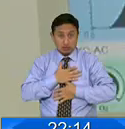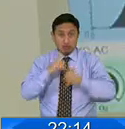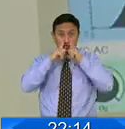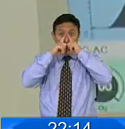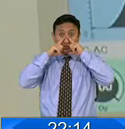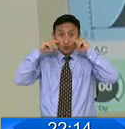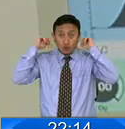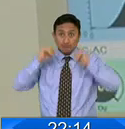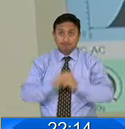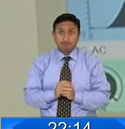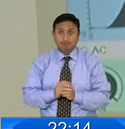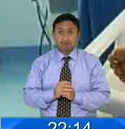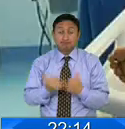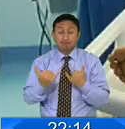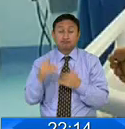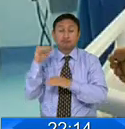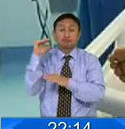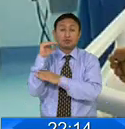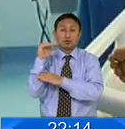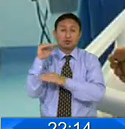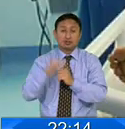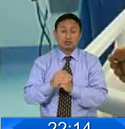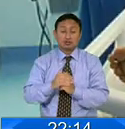protección. Hasta la fecha, Ecuador registra más de